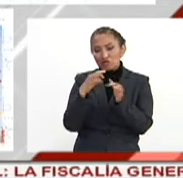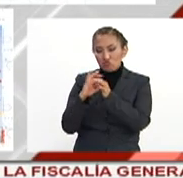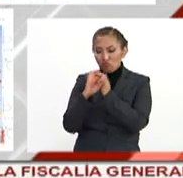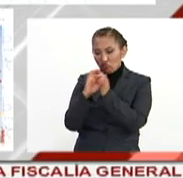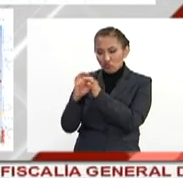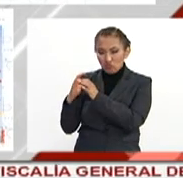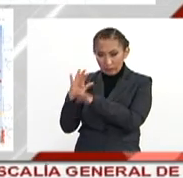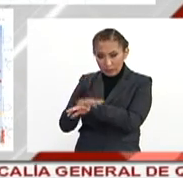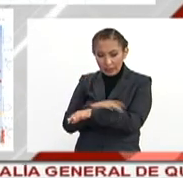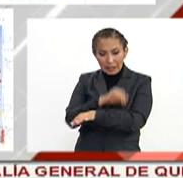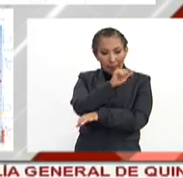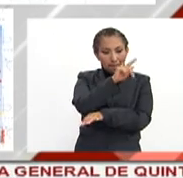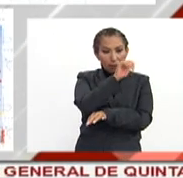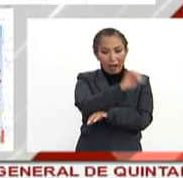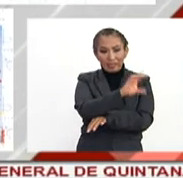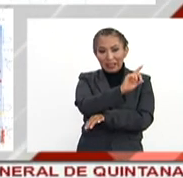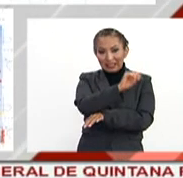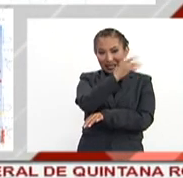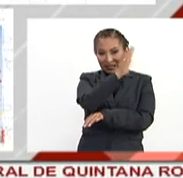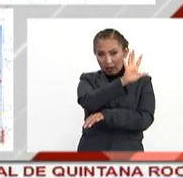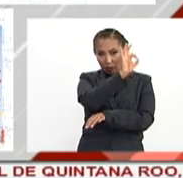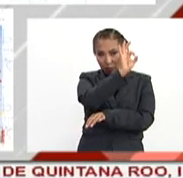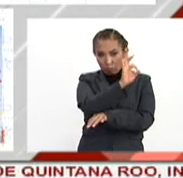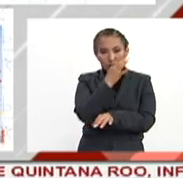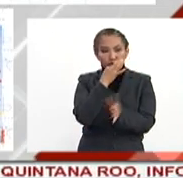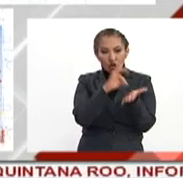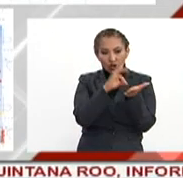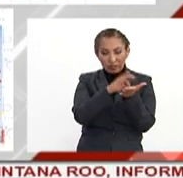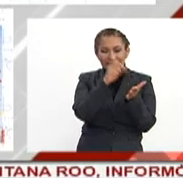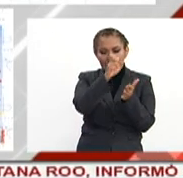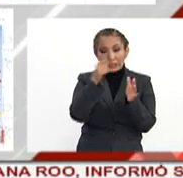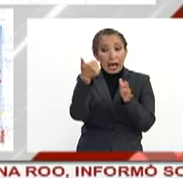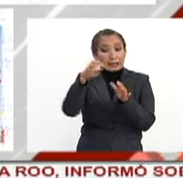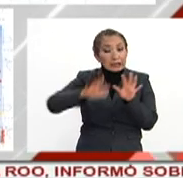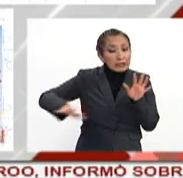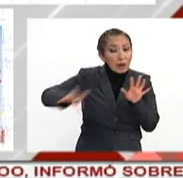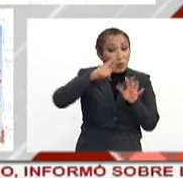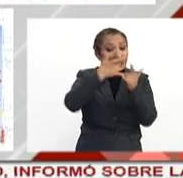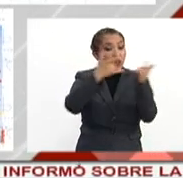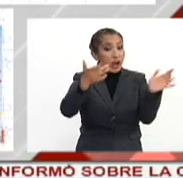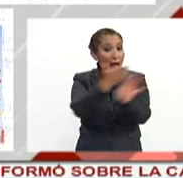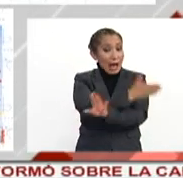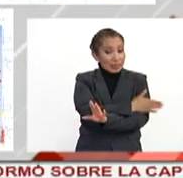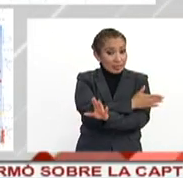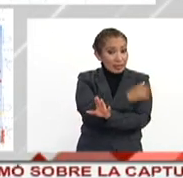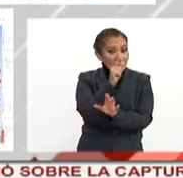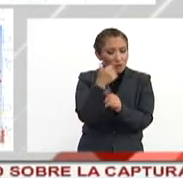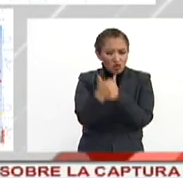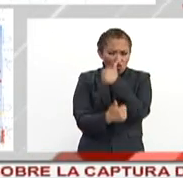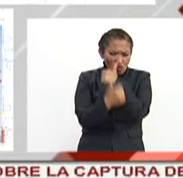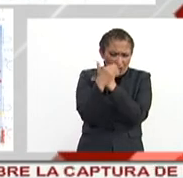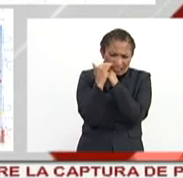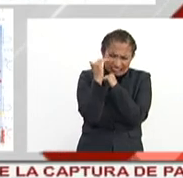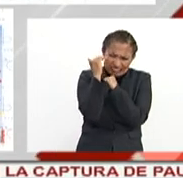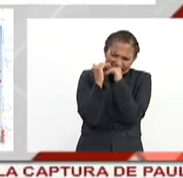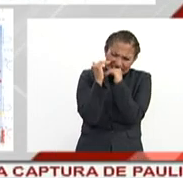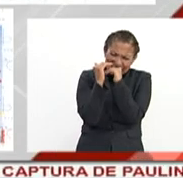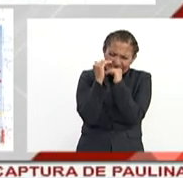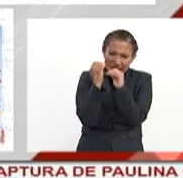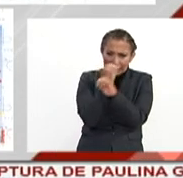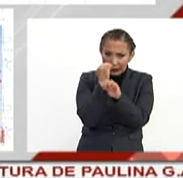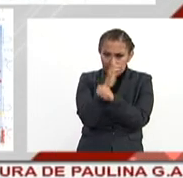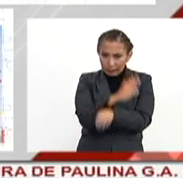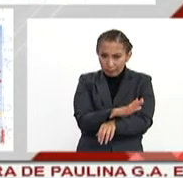aliados, y Acción Nacional obtuvo 35. Este es el escenario como antecedente histórico más cerrado que hemos tenido en este